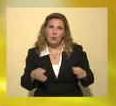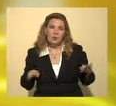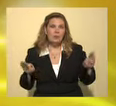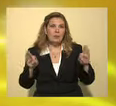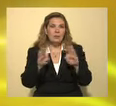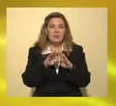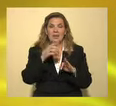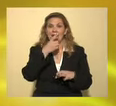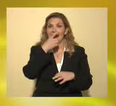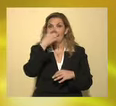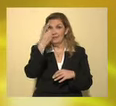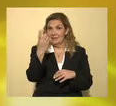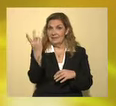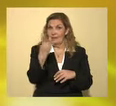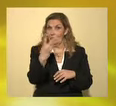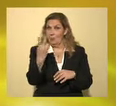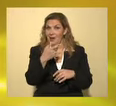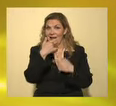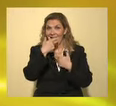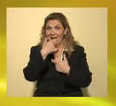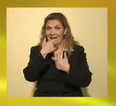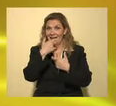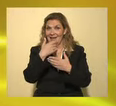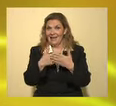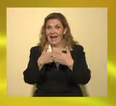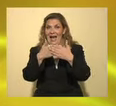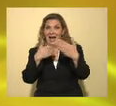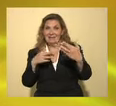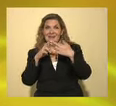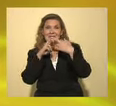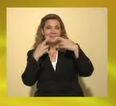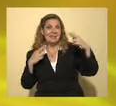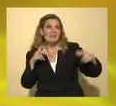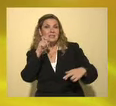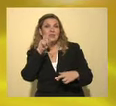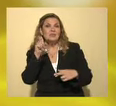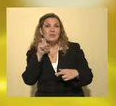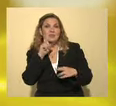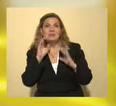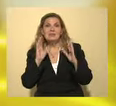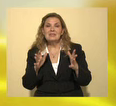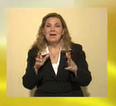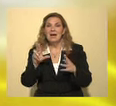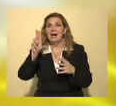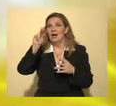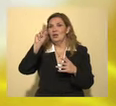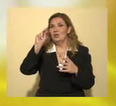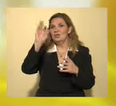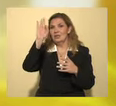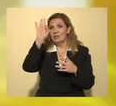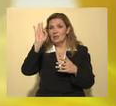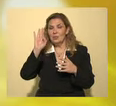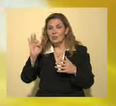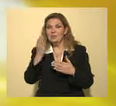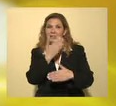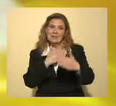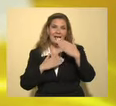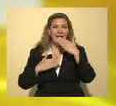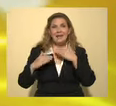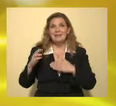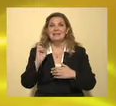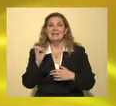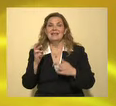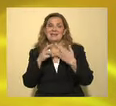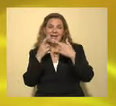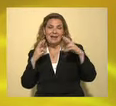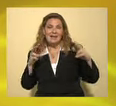todos que si la pareja se ríe antes del acto sexual, ya ganó el 80% de éxito de esa relación